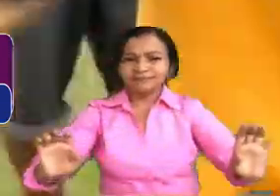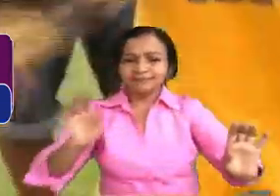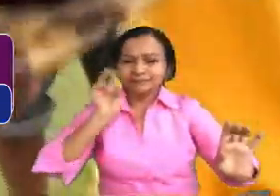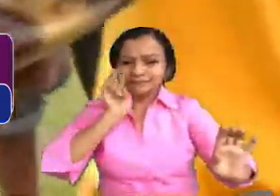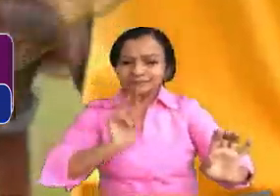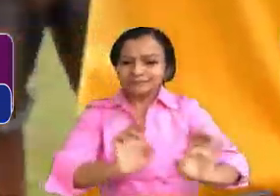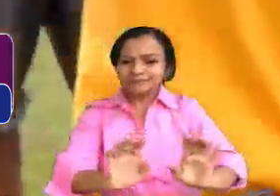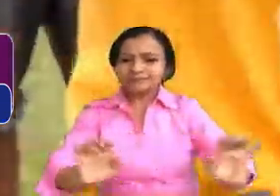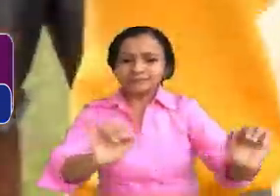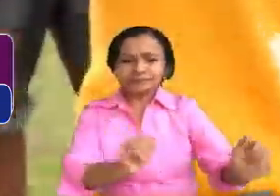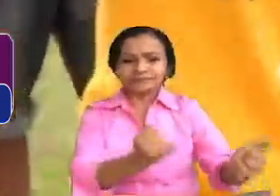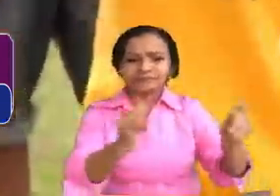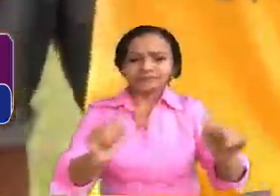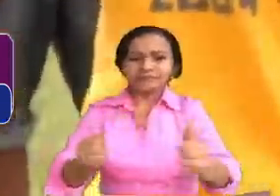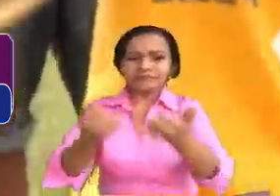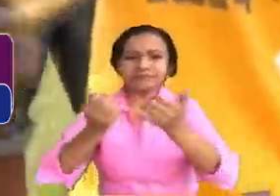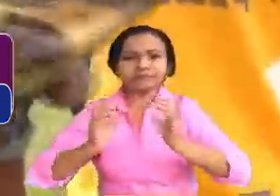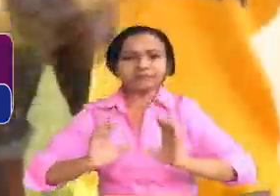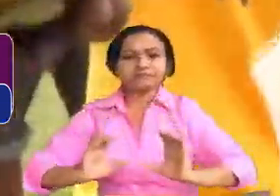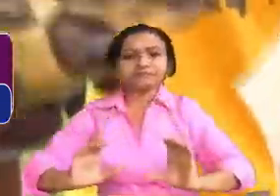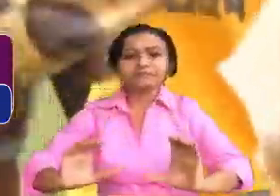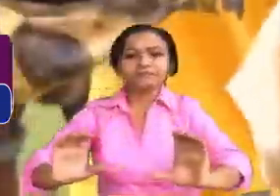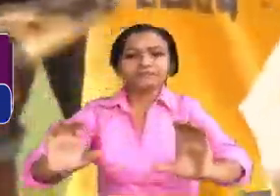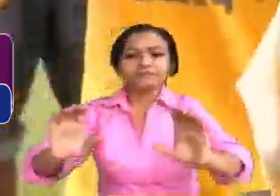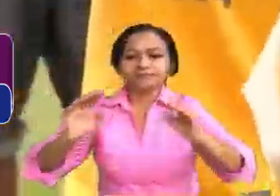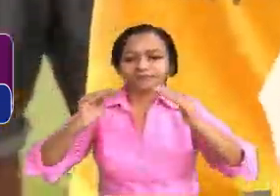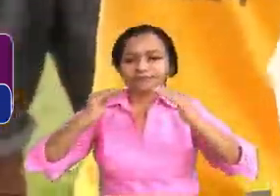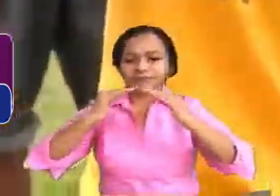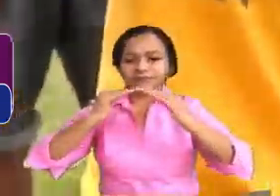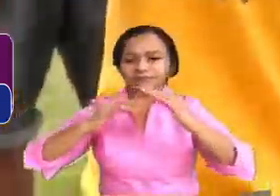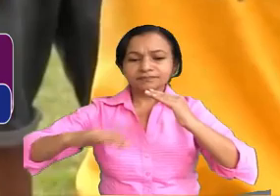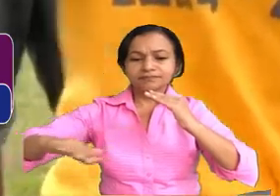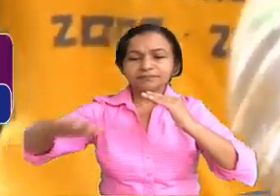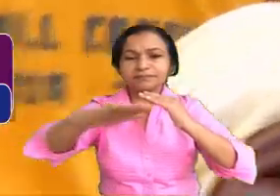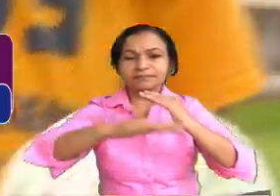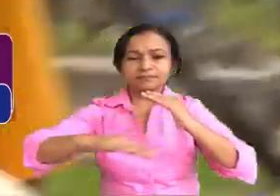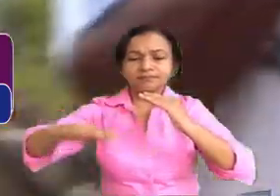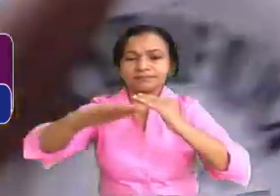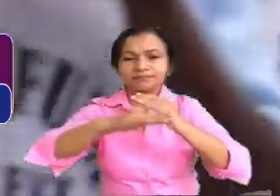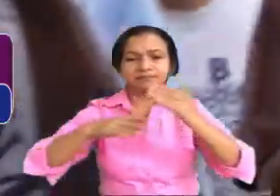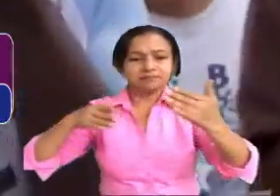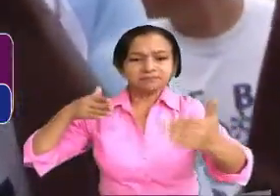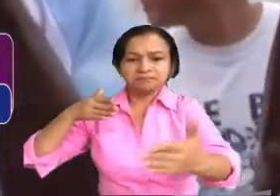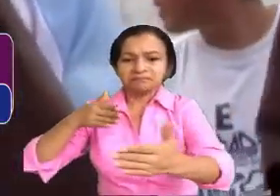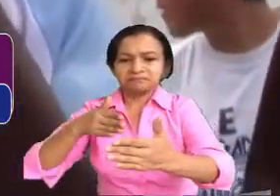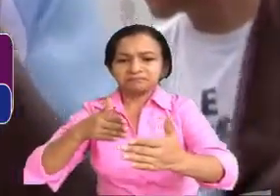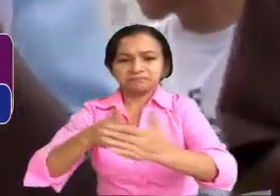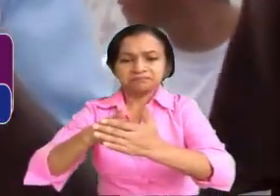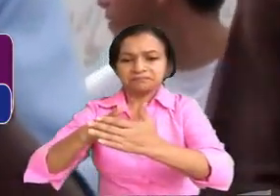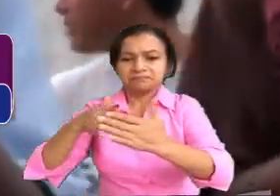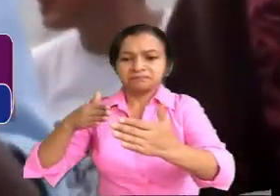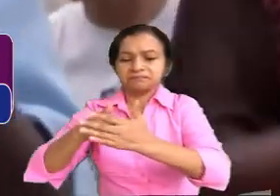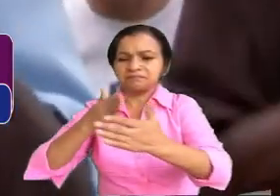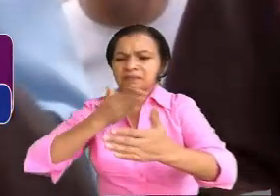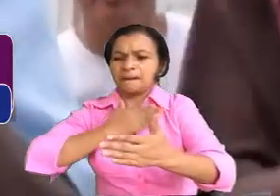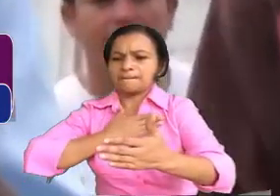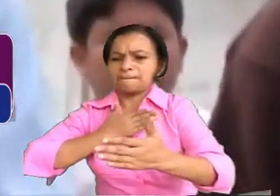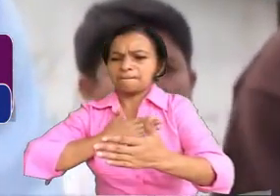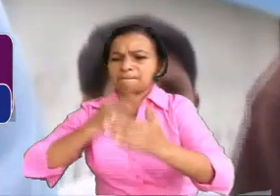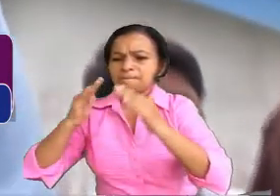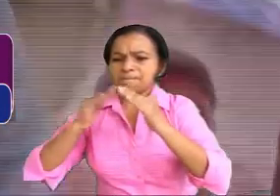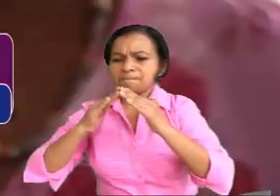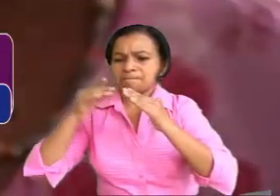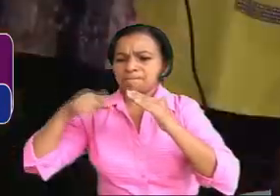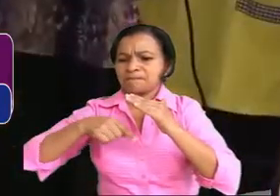niños juegan ya sea en la calle o en los patios, pero es que no están pensando en la delimitación. Es decir, no es que este terreno es mío y